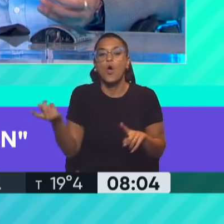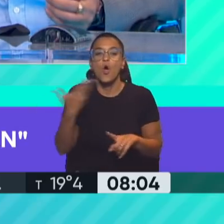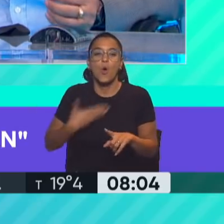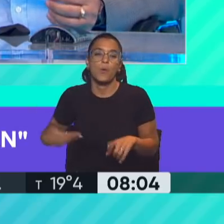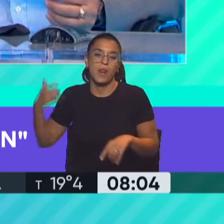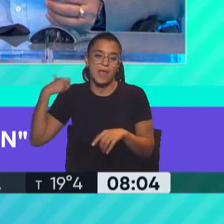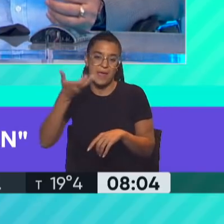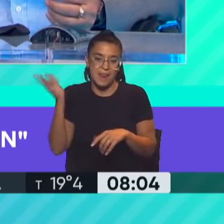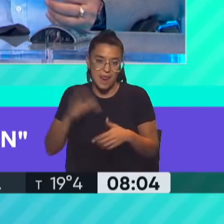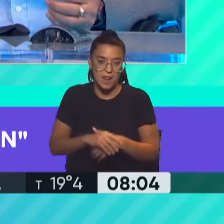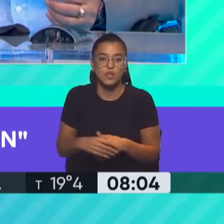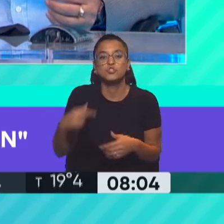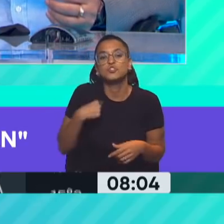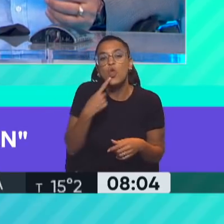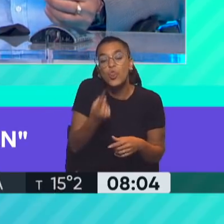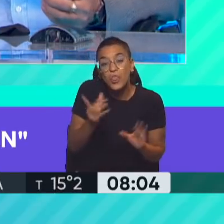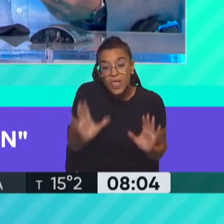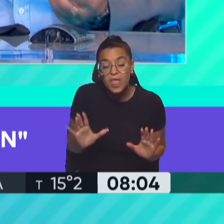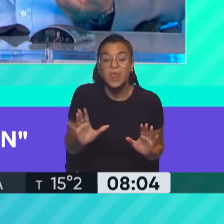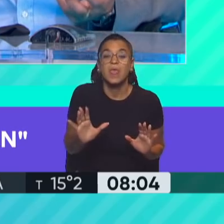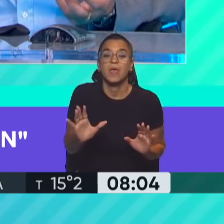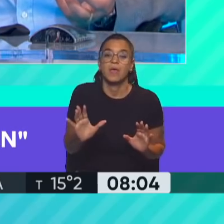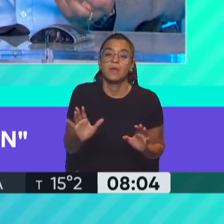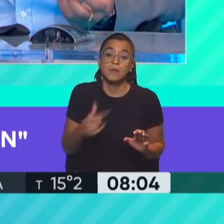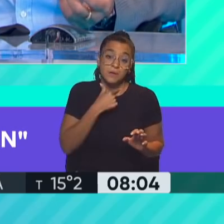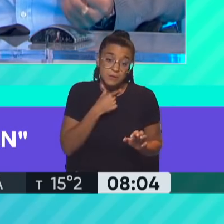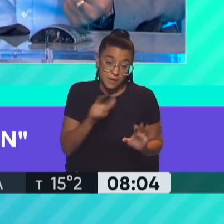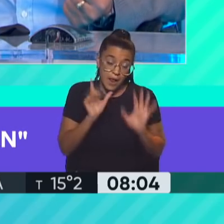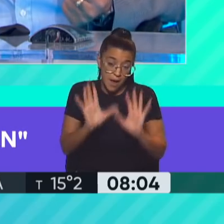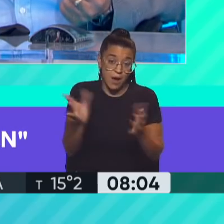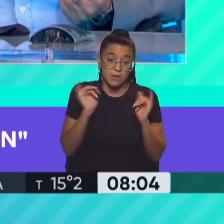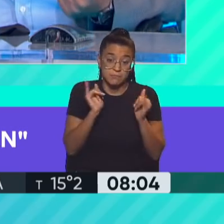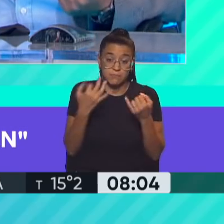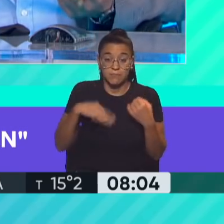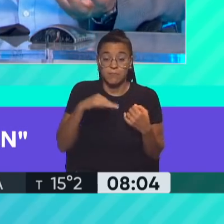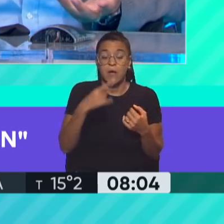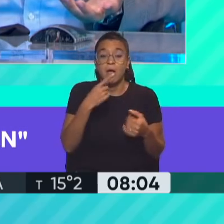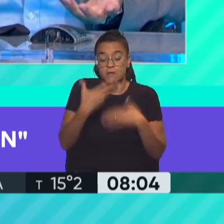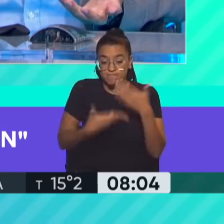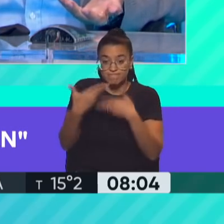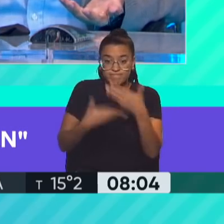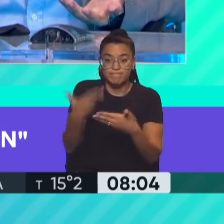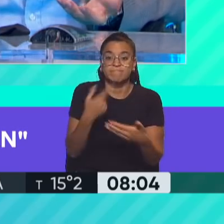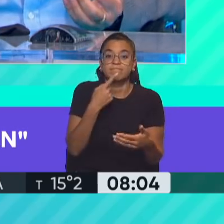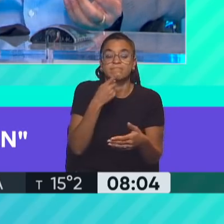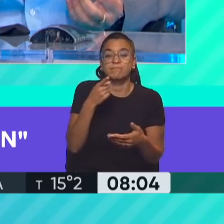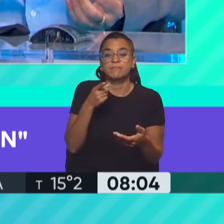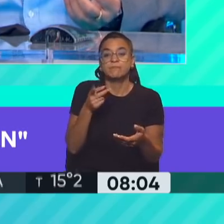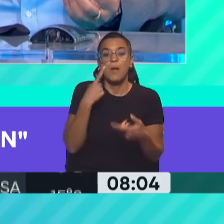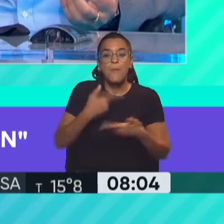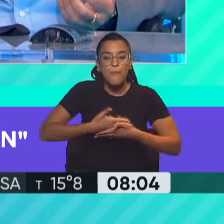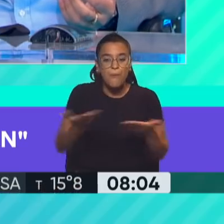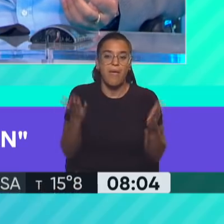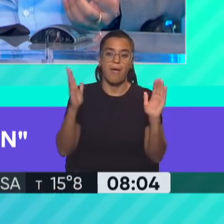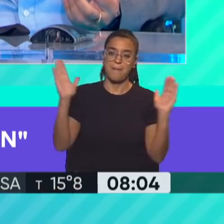general yo diría que es deseable que eso ocurra y que debería haber alguna trayectoria donde se marque una un